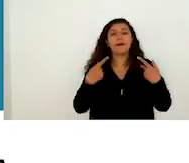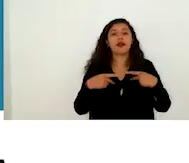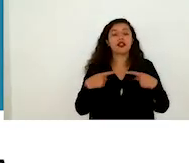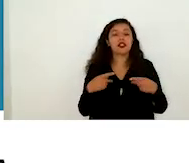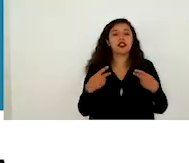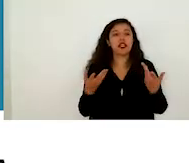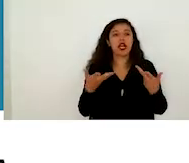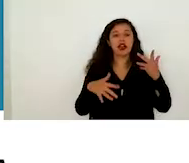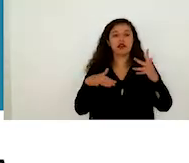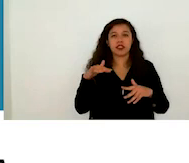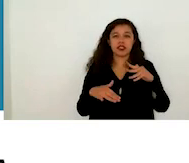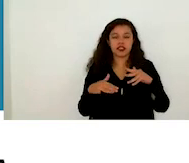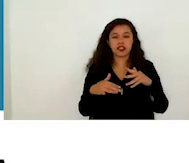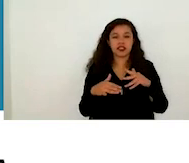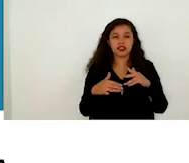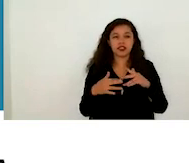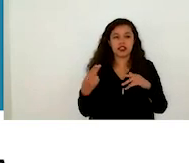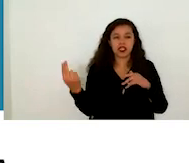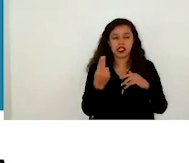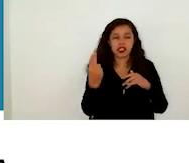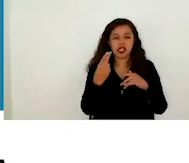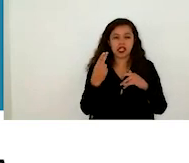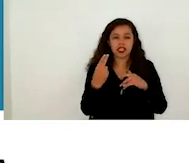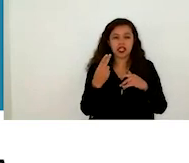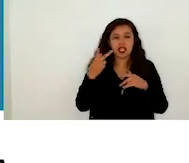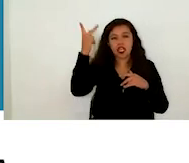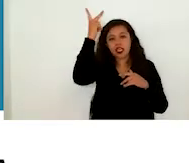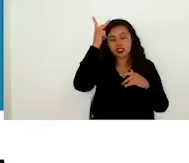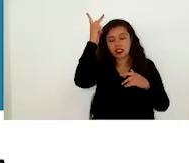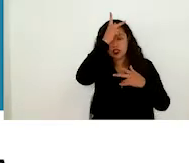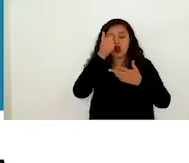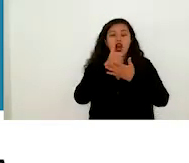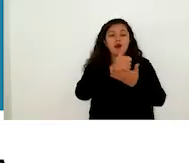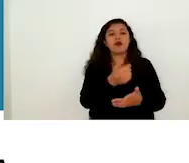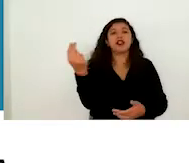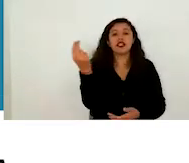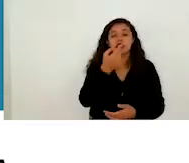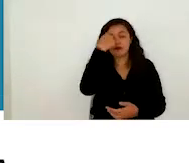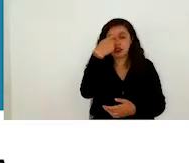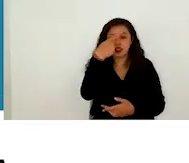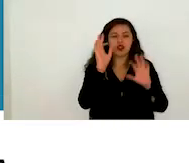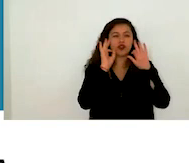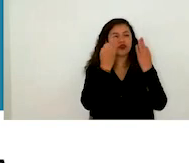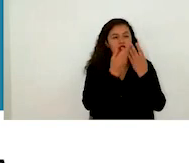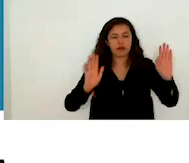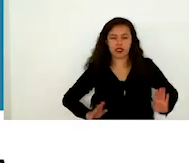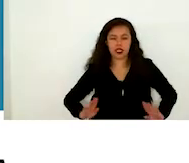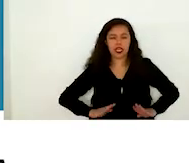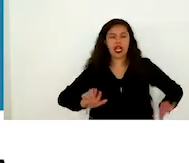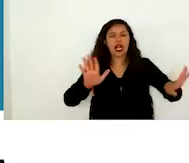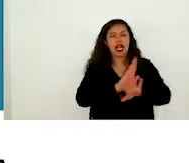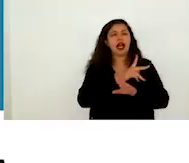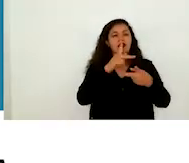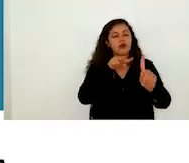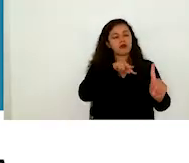pues requieren apoyo un apoyo psicológico para que cambien un poco su actitud y forma de ver la vida